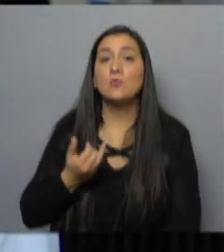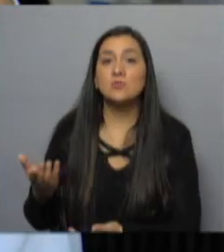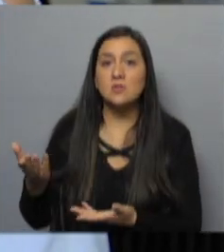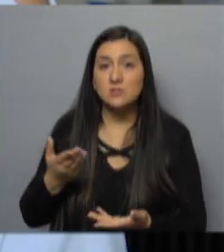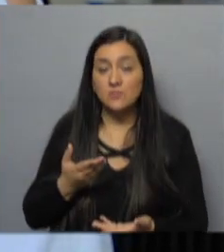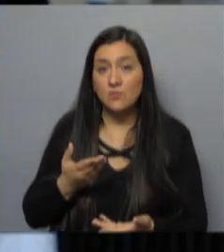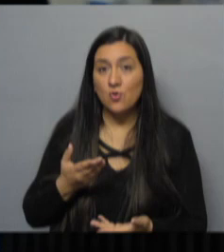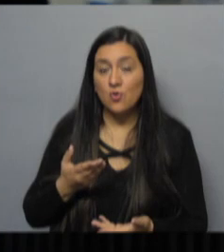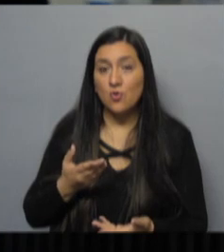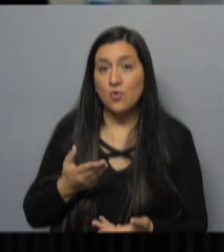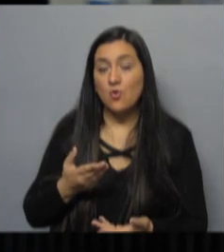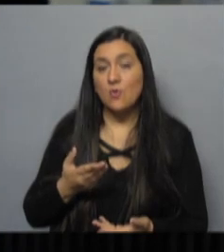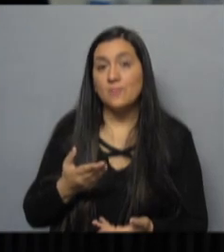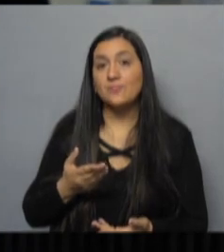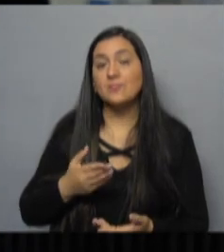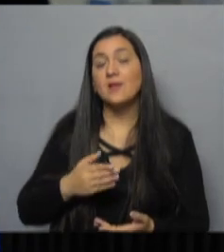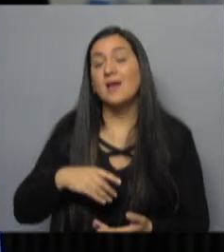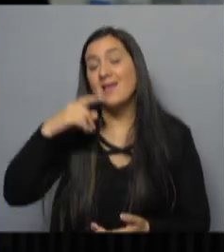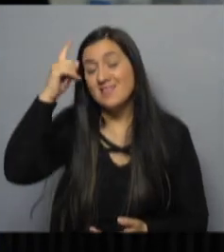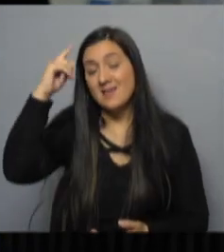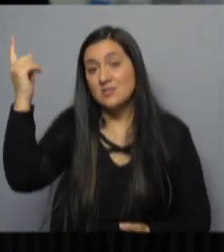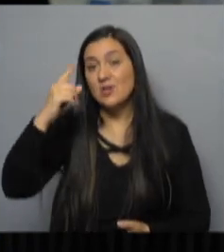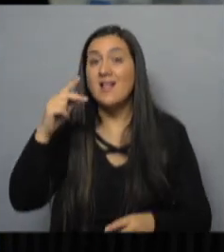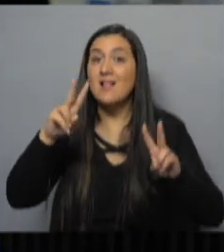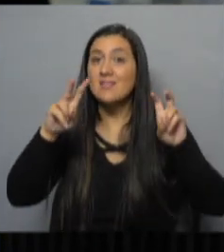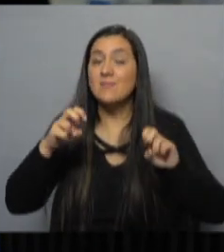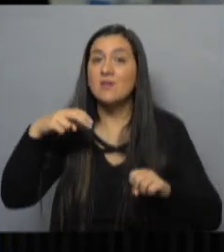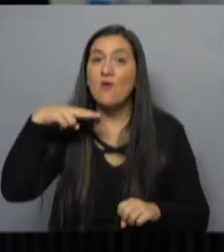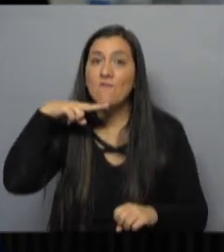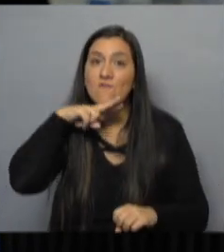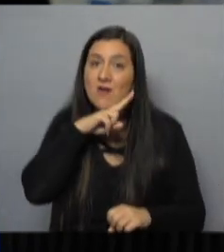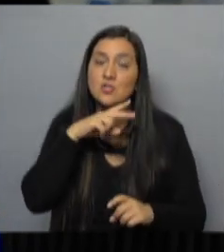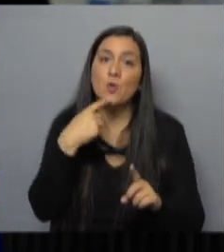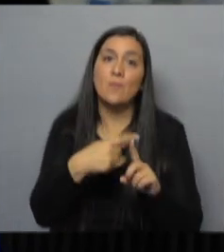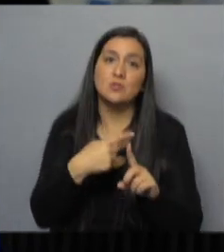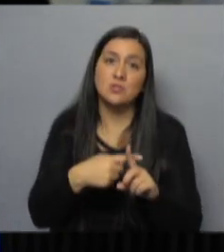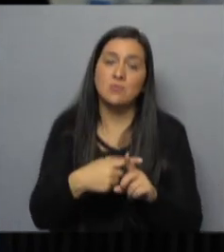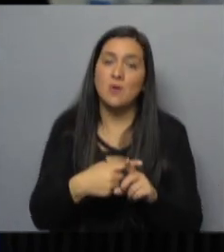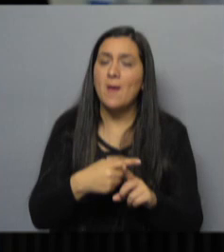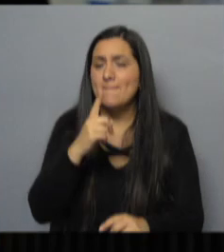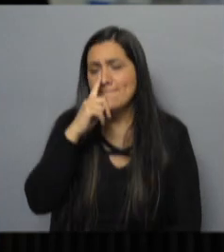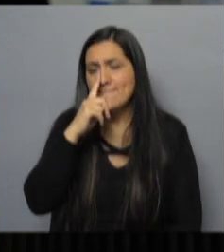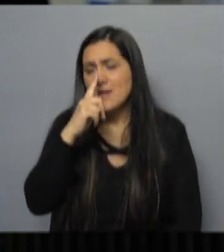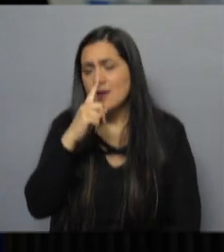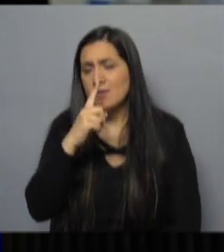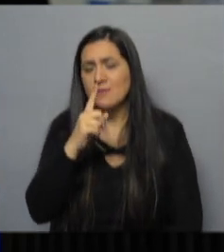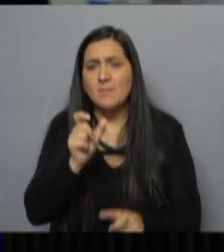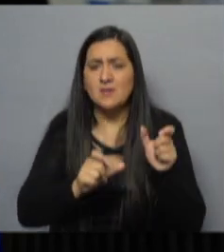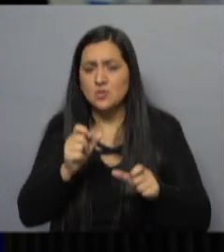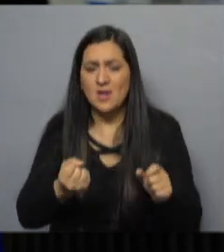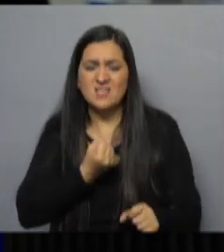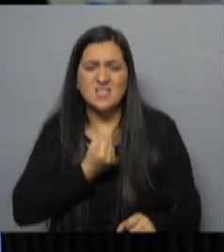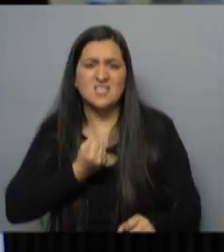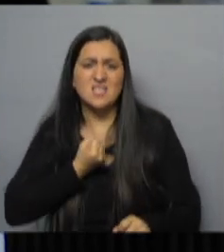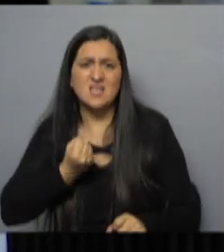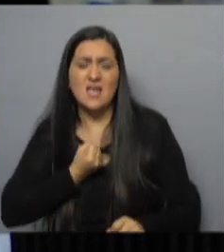ya era un tema más conocido, repercutió mucho a nivel internacional, el tema de los falsos positivos? O sea, miles de personas asesinadas e identificadas por el